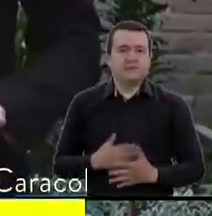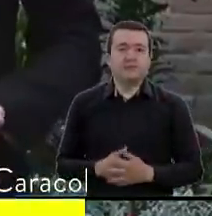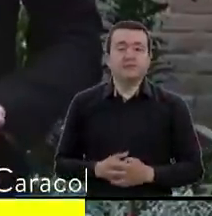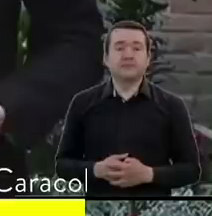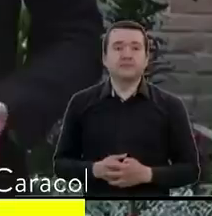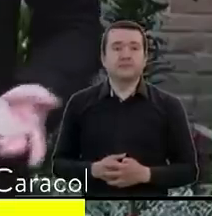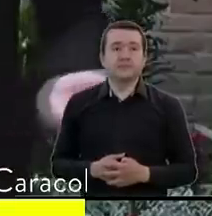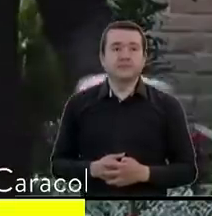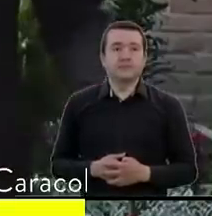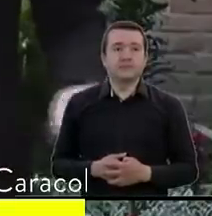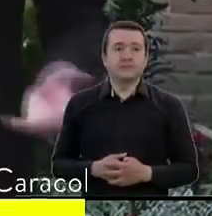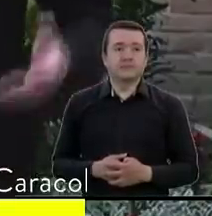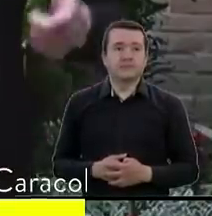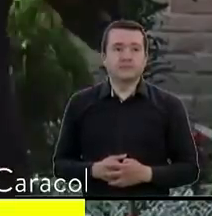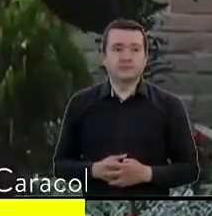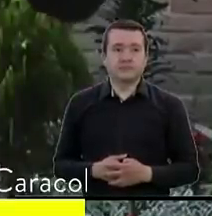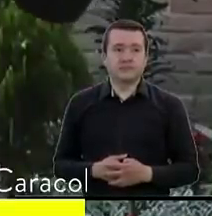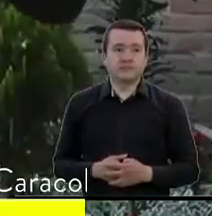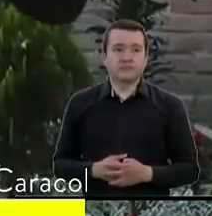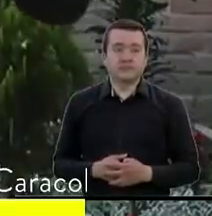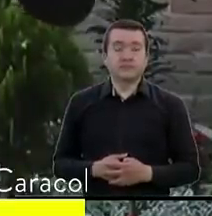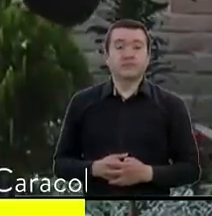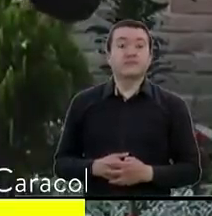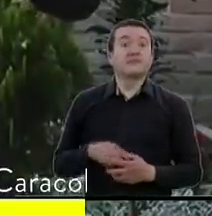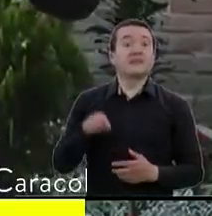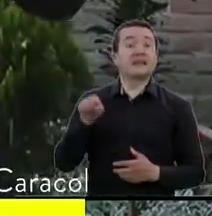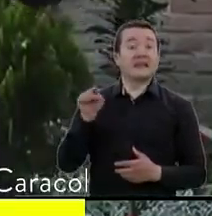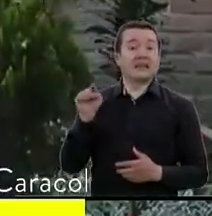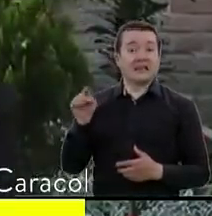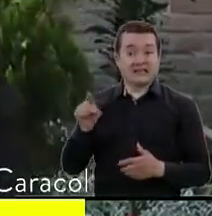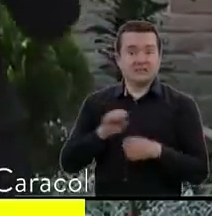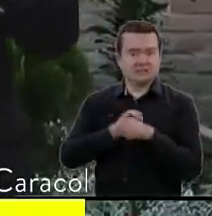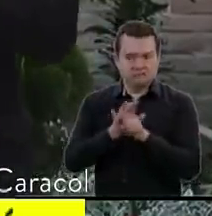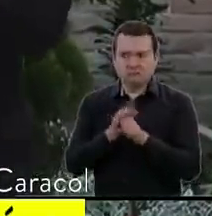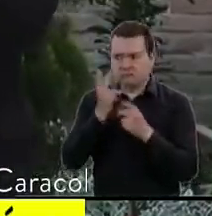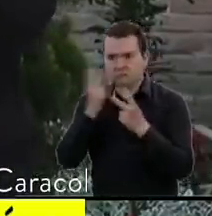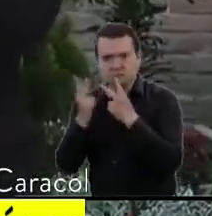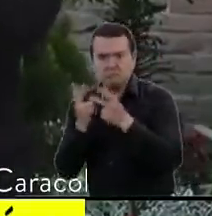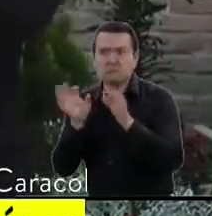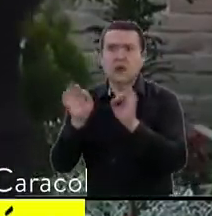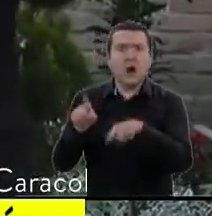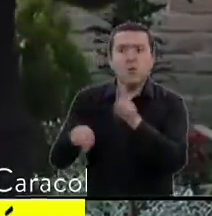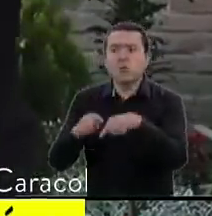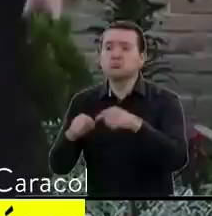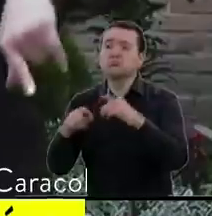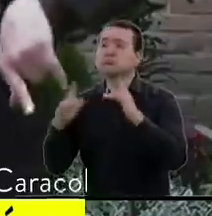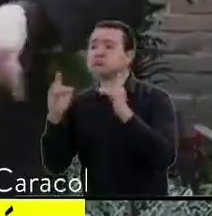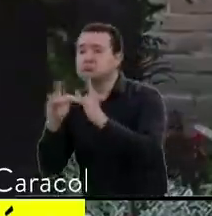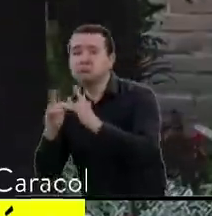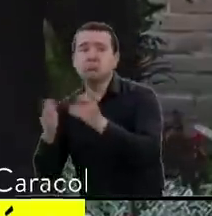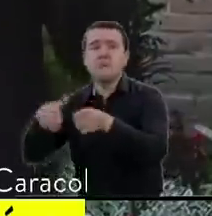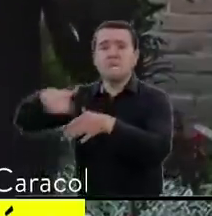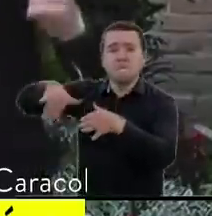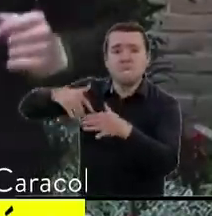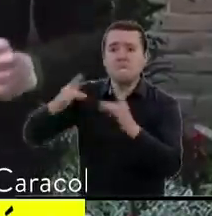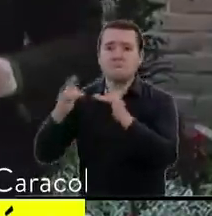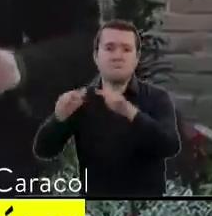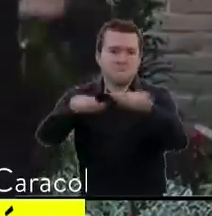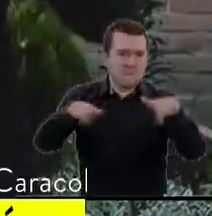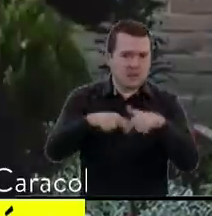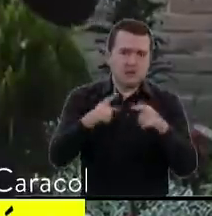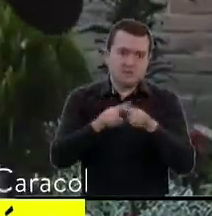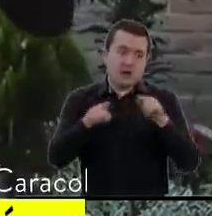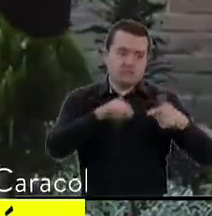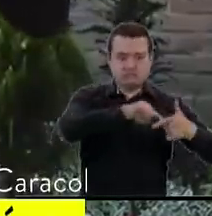Obviamente uno no pasa por el pico de una pandemia con horas libres y camas vacías. Eso es imposible. Por el pico de una pandemia